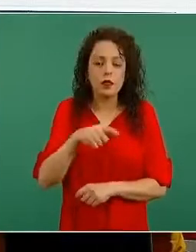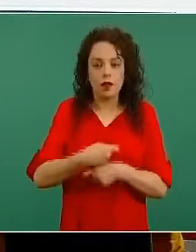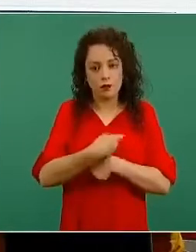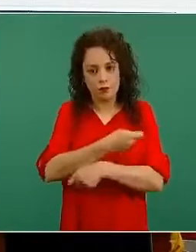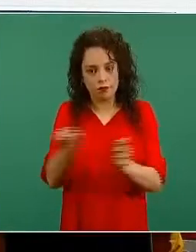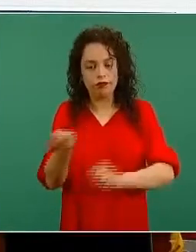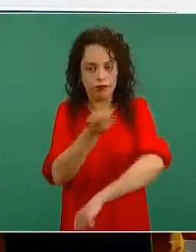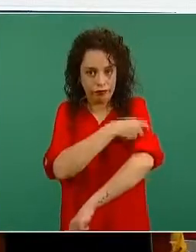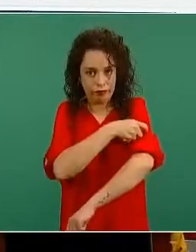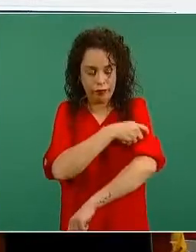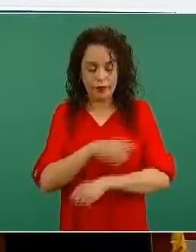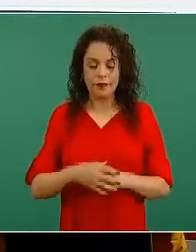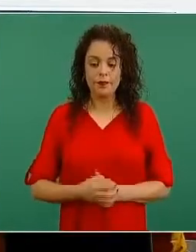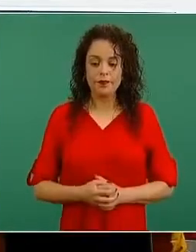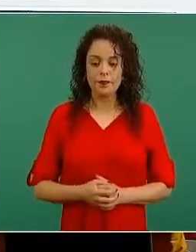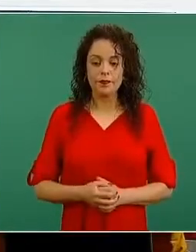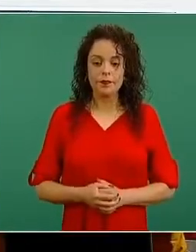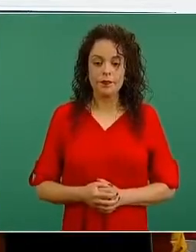siguiente.